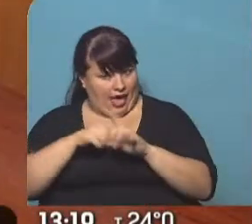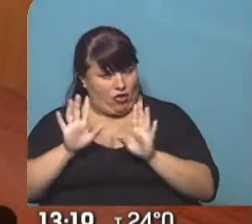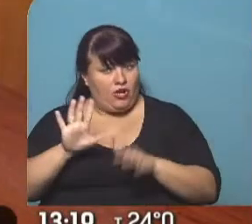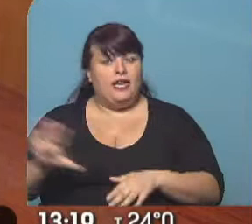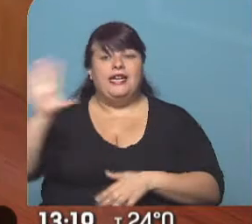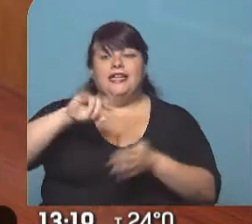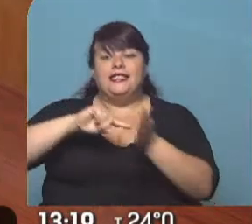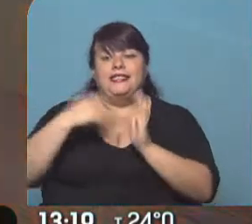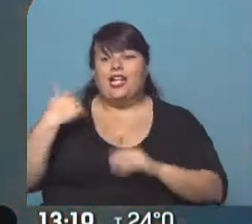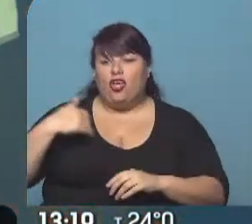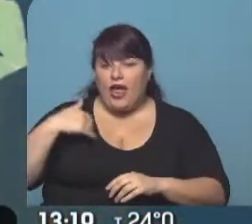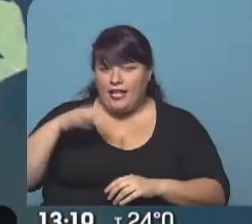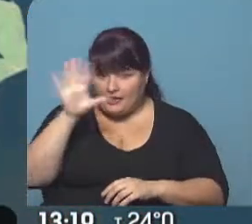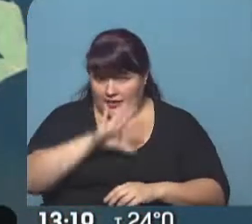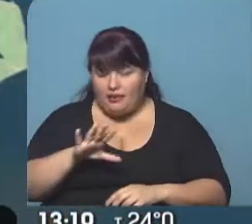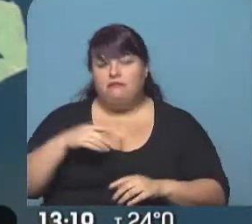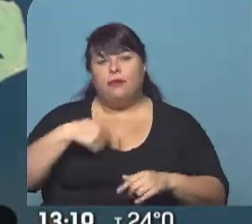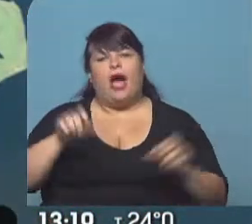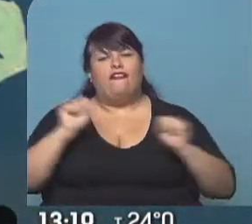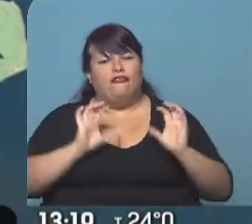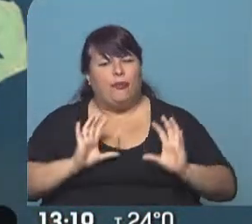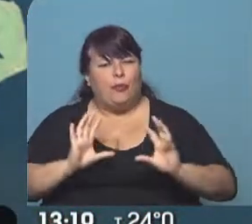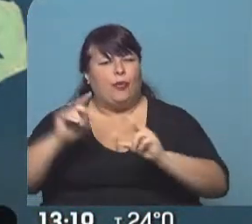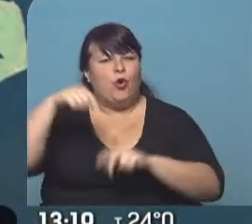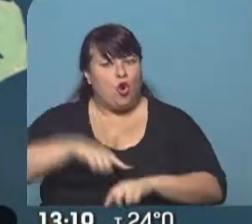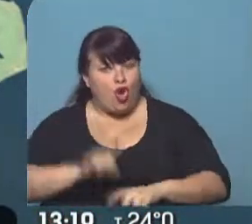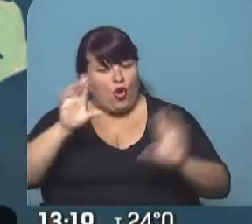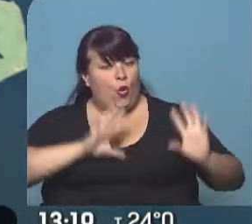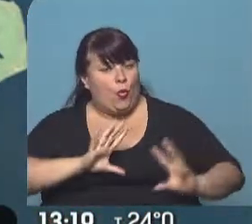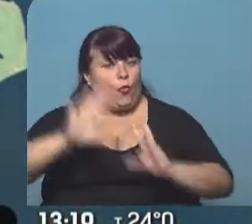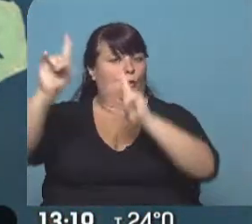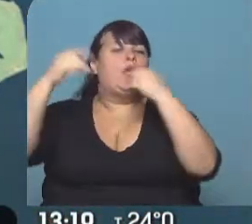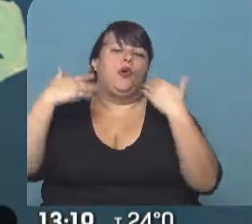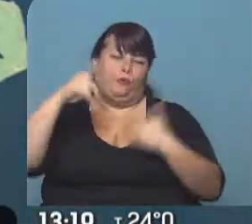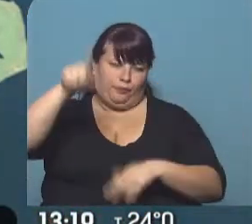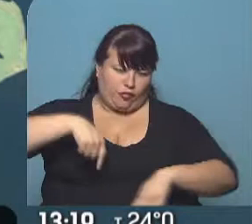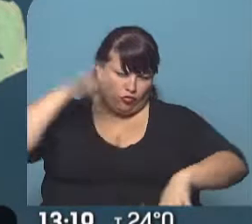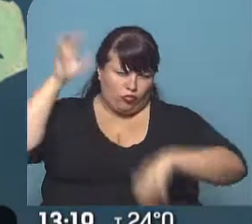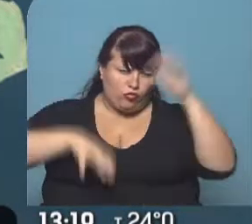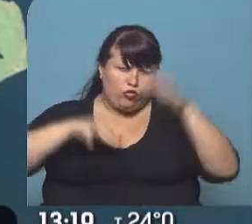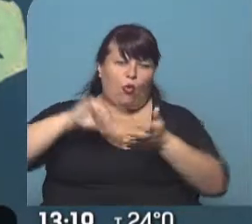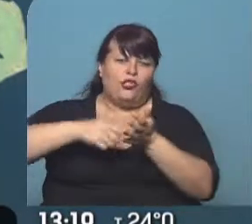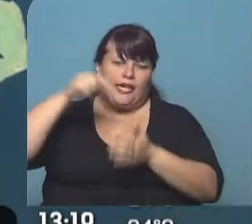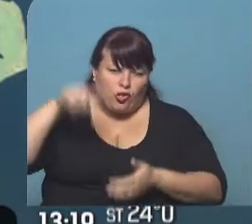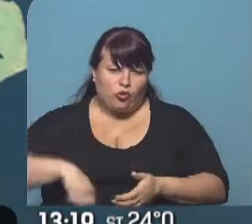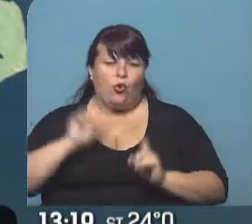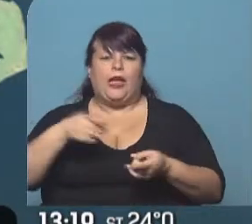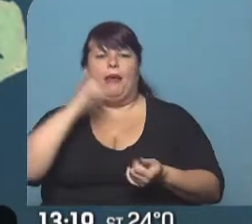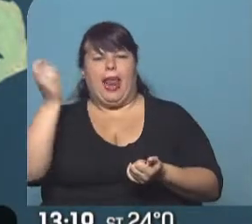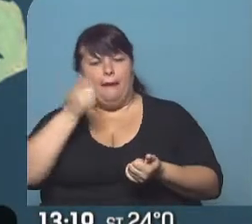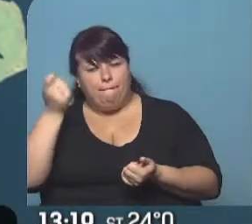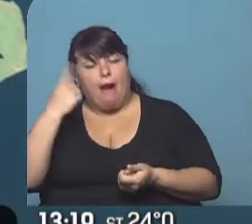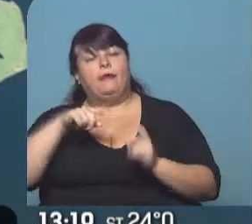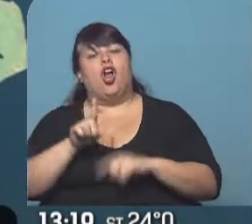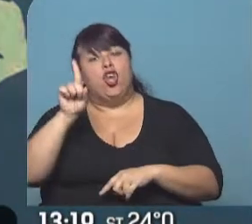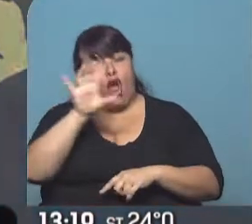la zona central de nuestro país, el avance de un frente frío de sur a norte dejará la probabilidad de precipitaciones en el sur de Buenos Aires, también en La Pampa, mientras que en